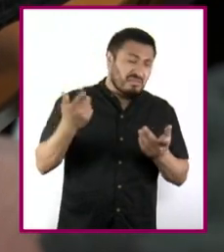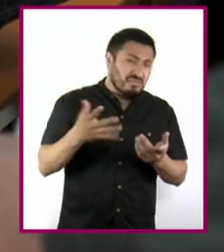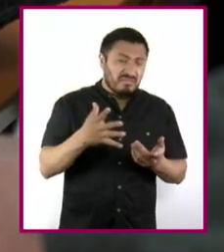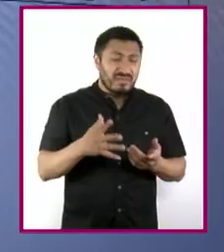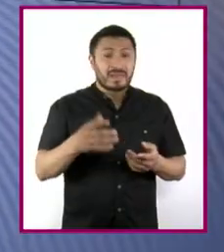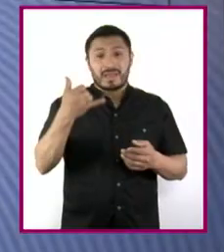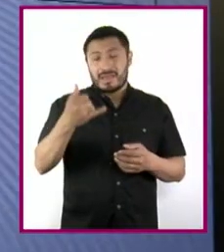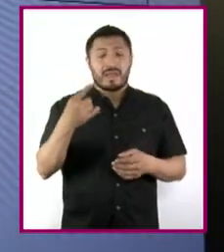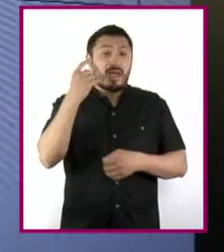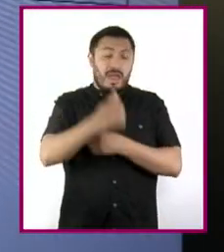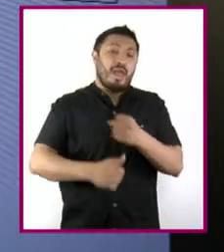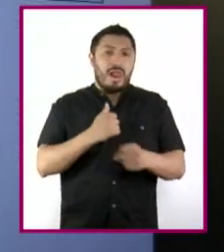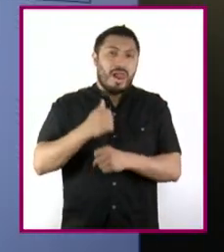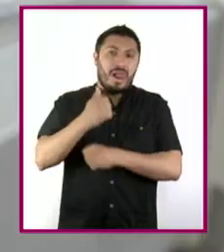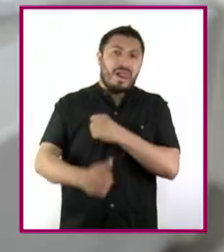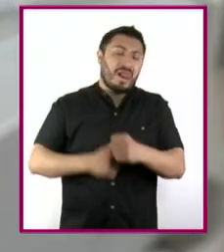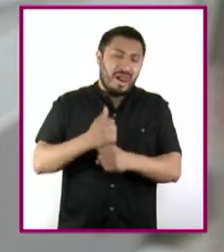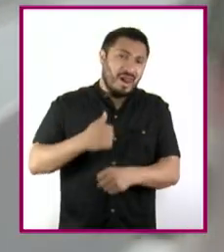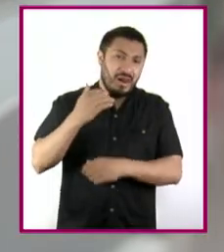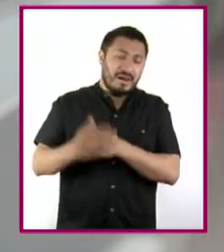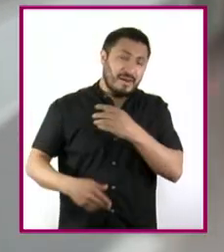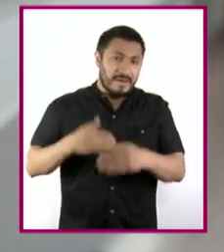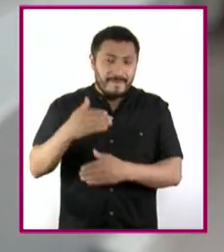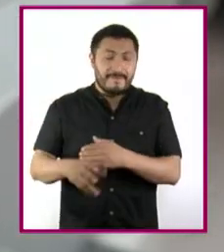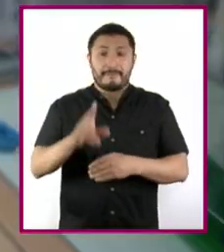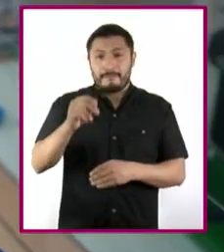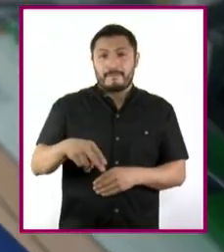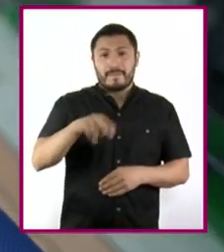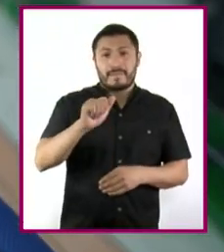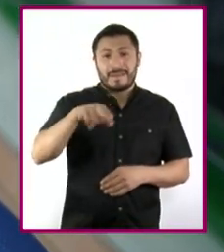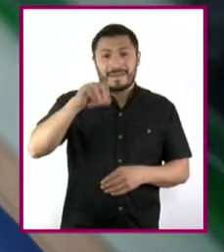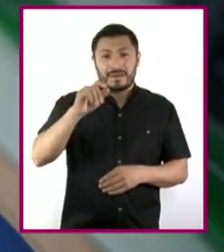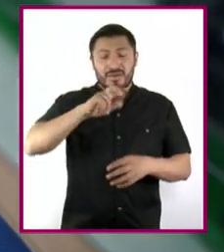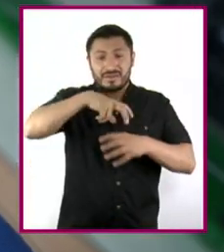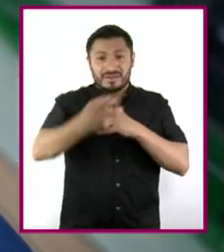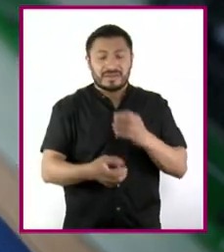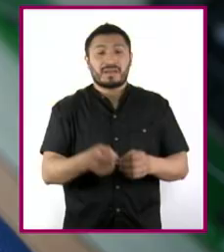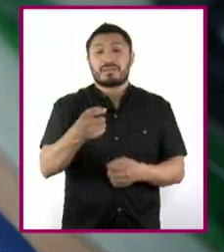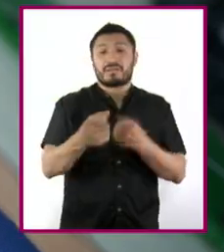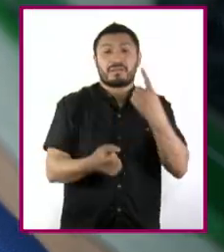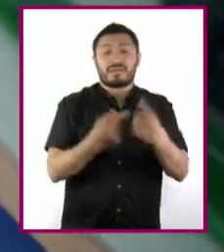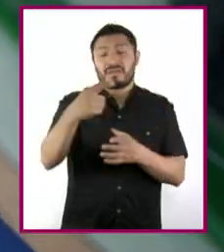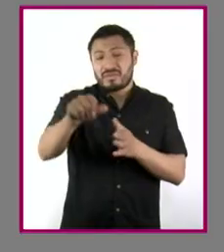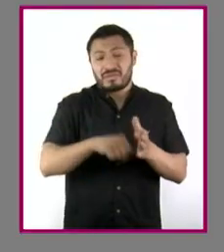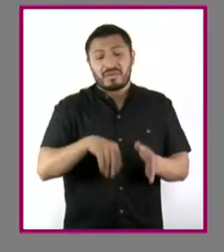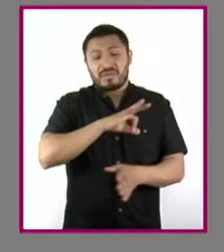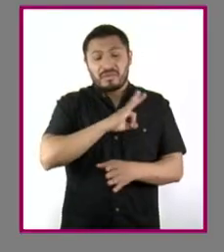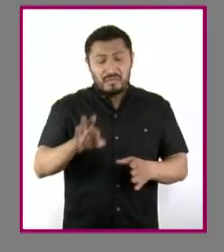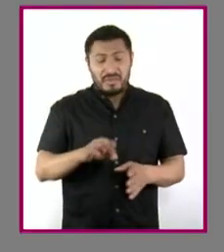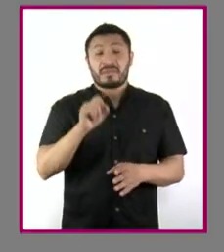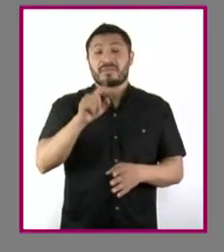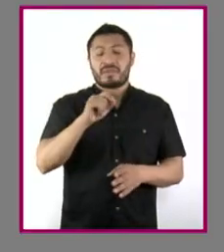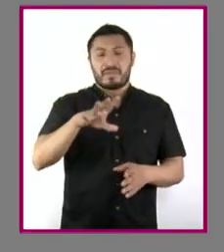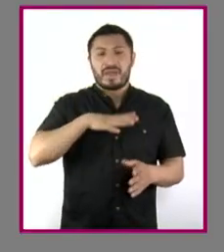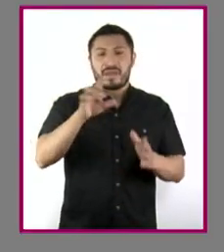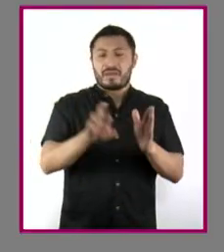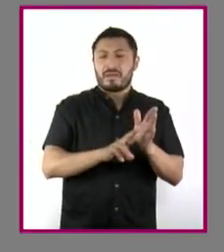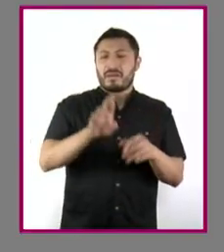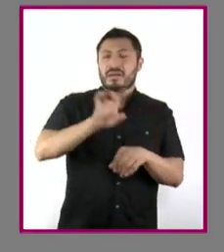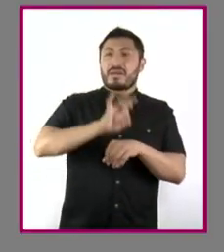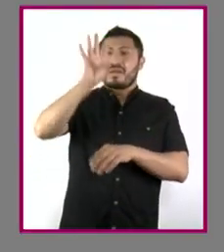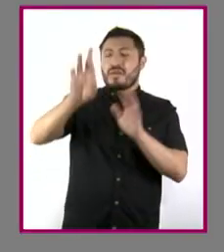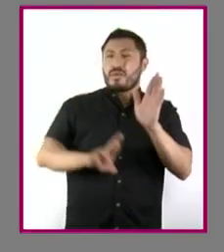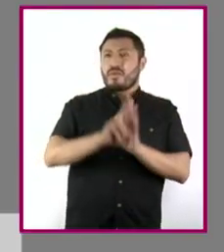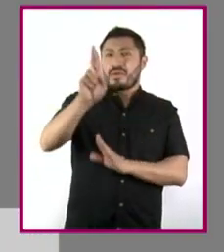para su construcción y prueba, los nanosatélites pueden desarrollarse en pocos meses. También, los costos de lanzamiento